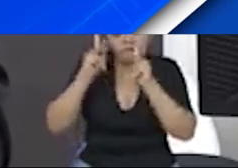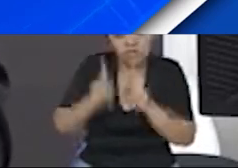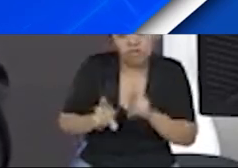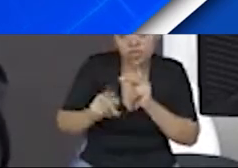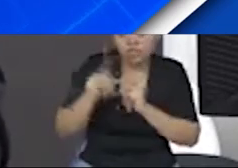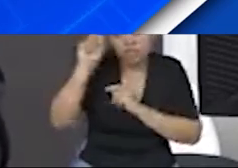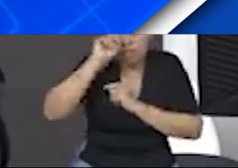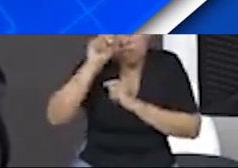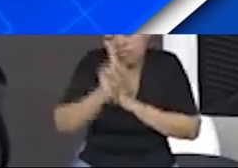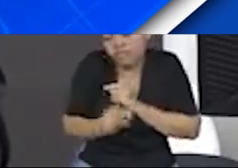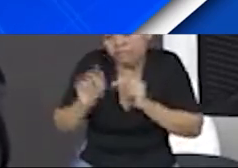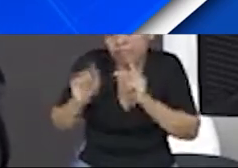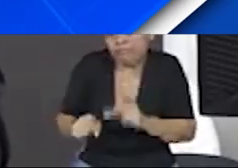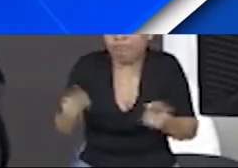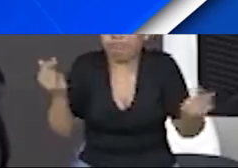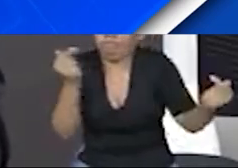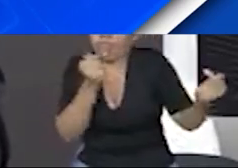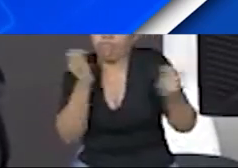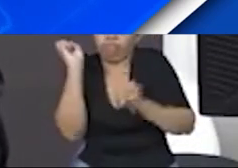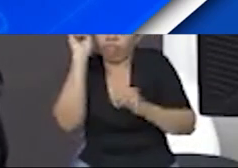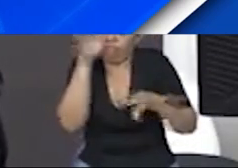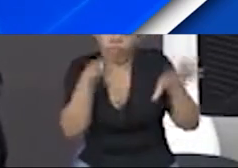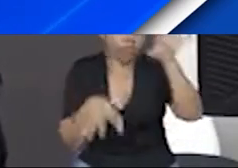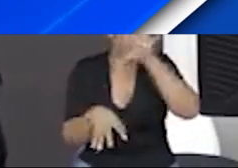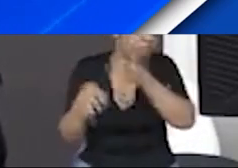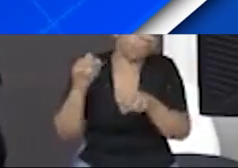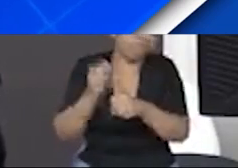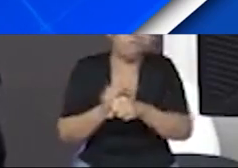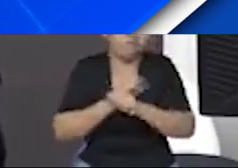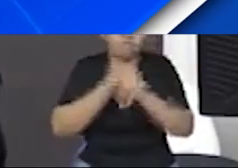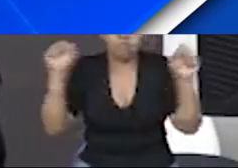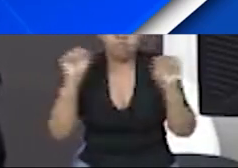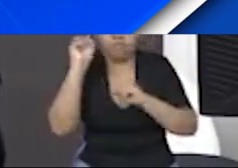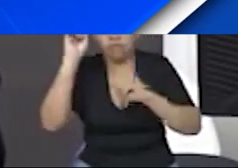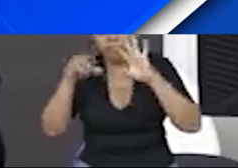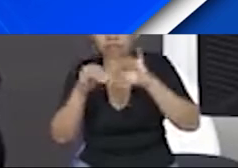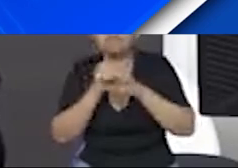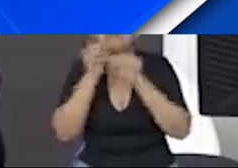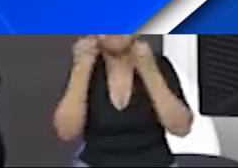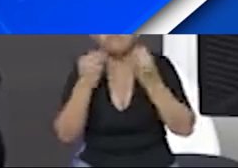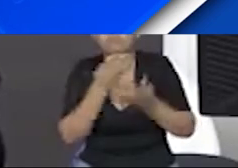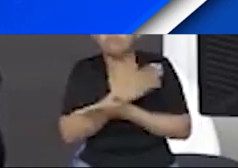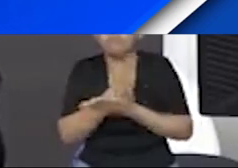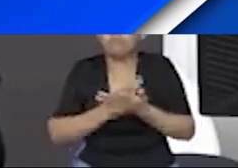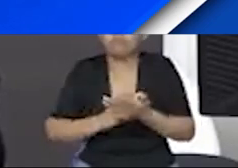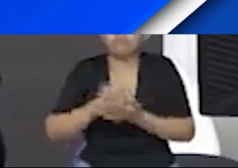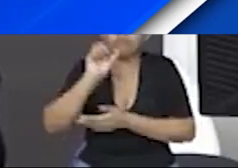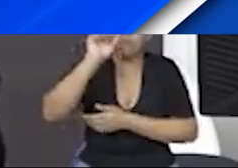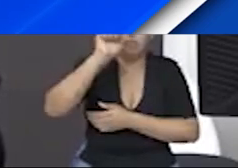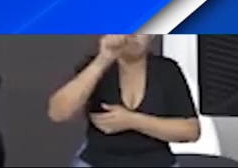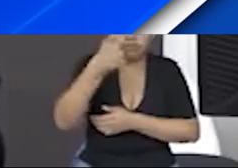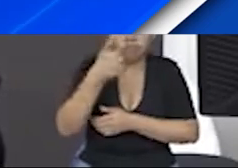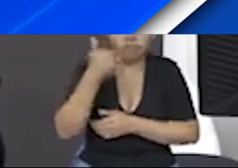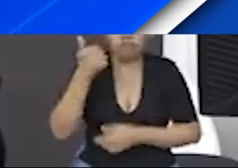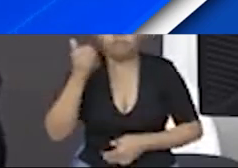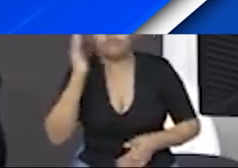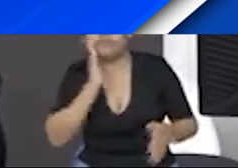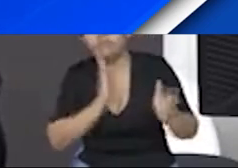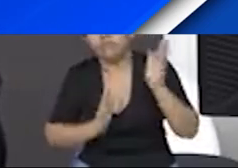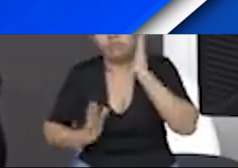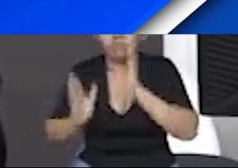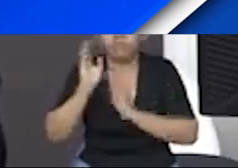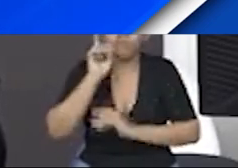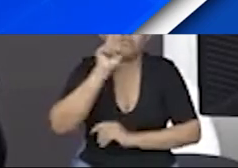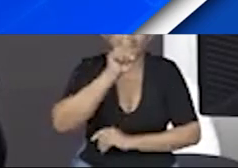personas inocentes que sufrieron la muerte el día